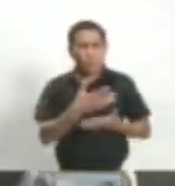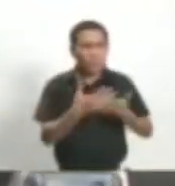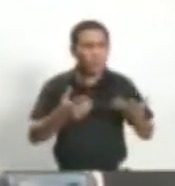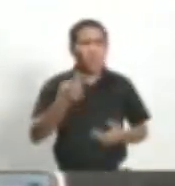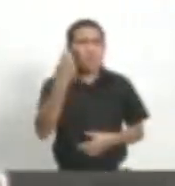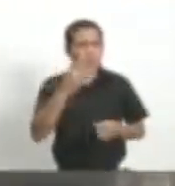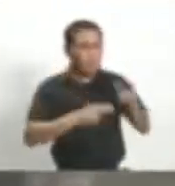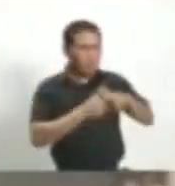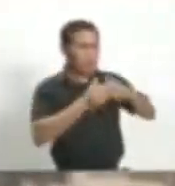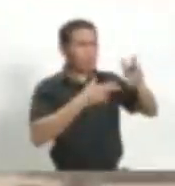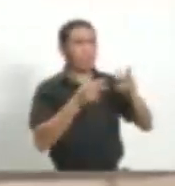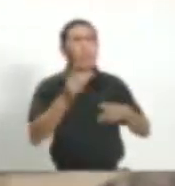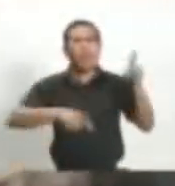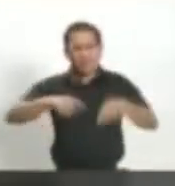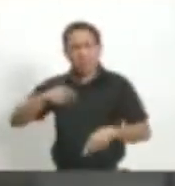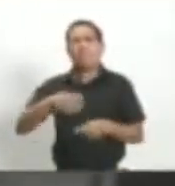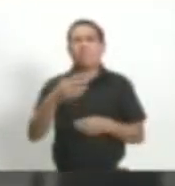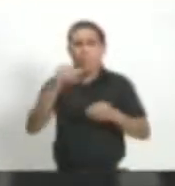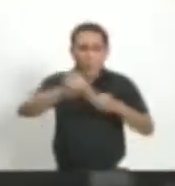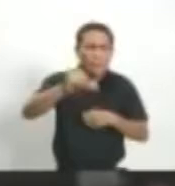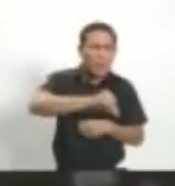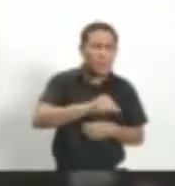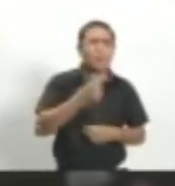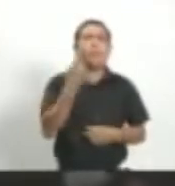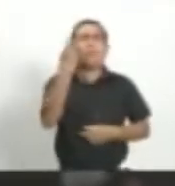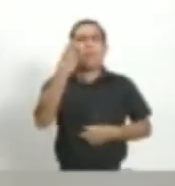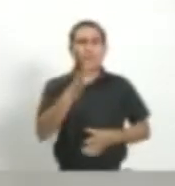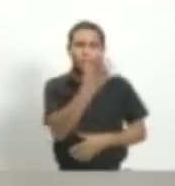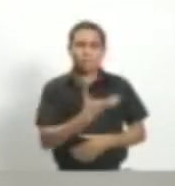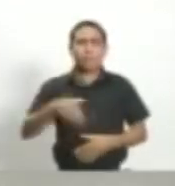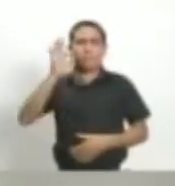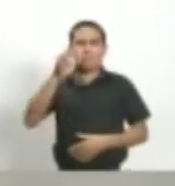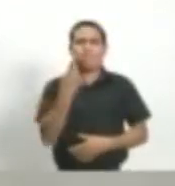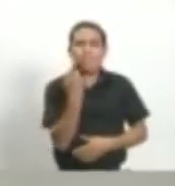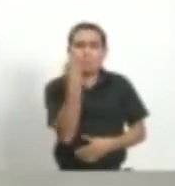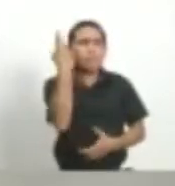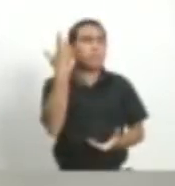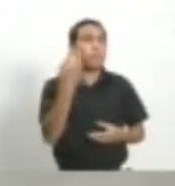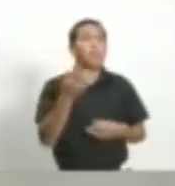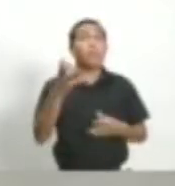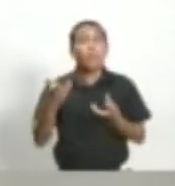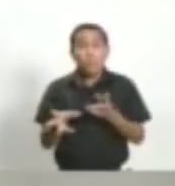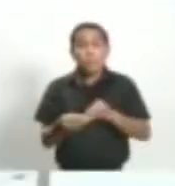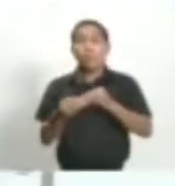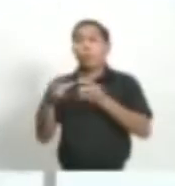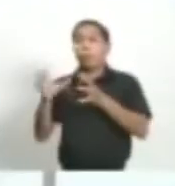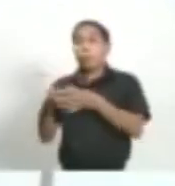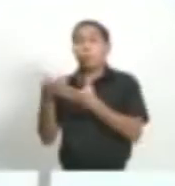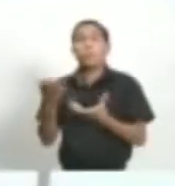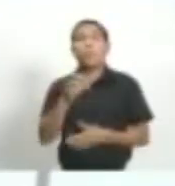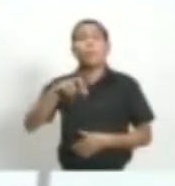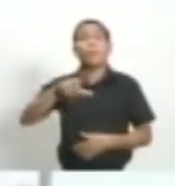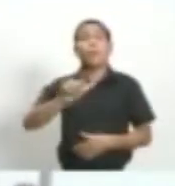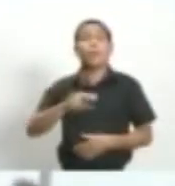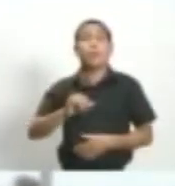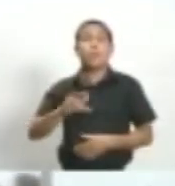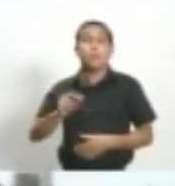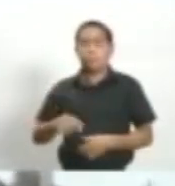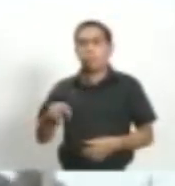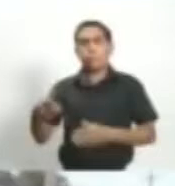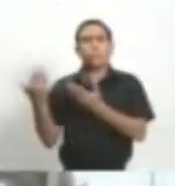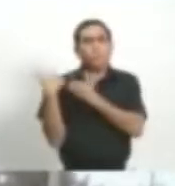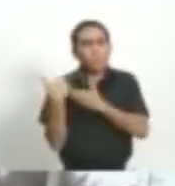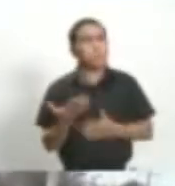construcciones irresponsables. Así señala que los encargados de esta vigilancia deben ser Planeación y Control Urbano. O sea, en el último